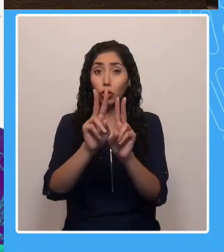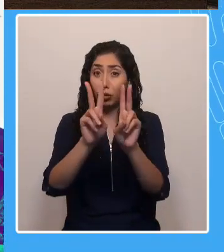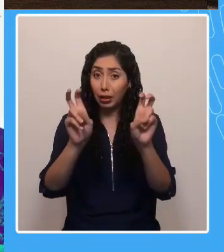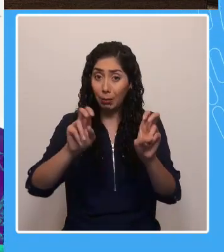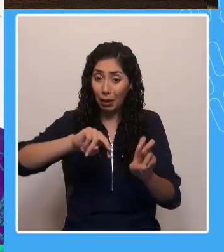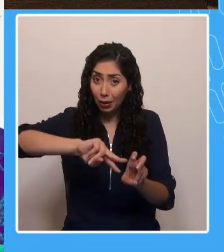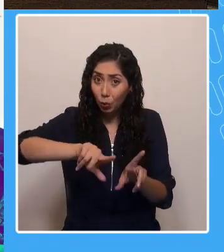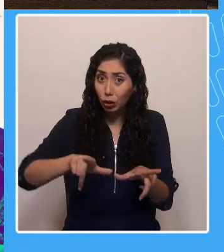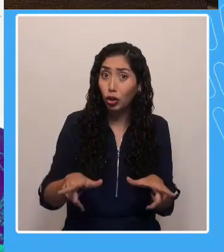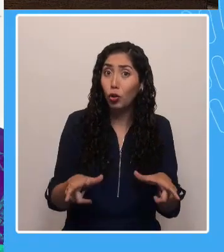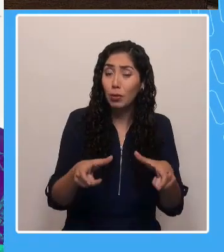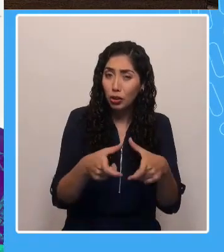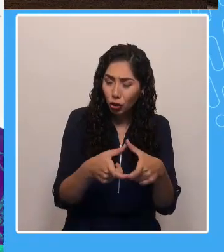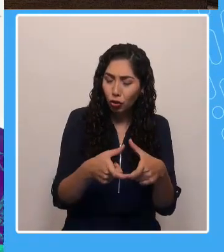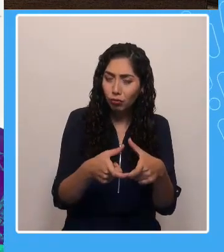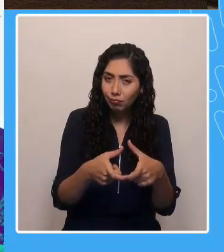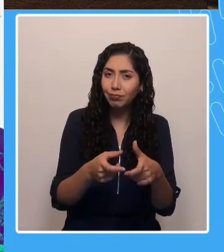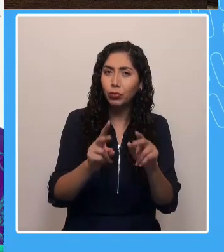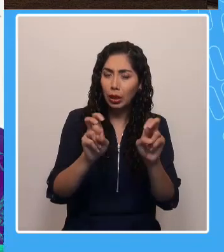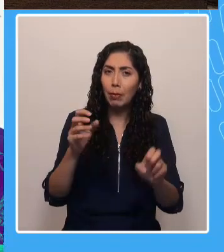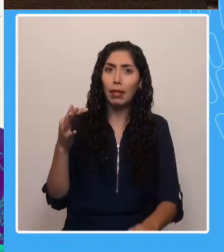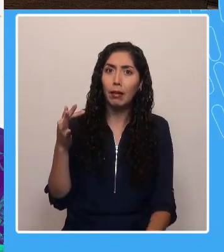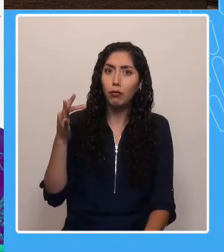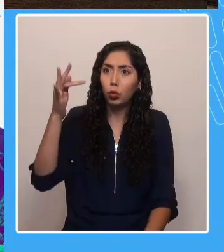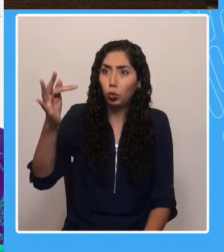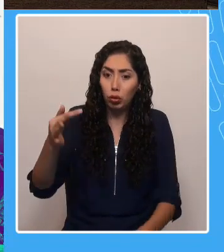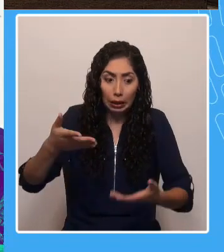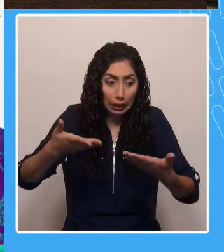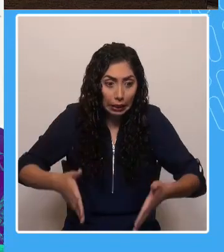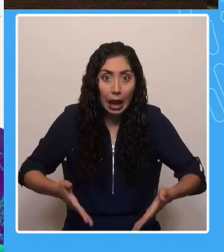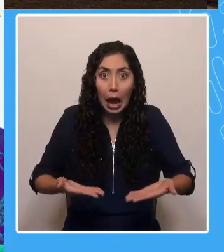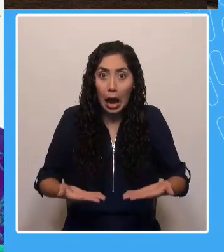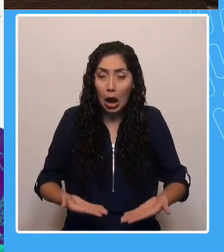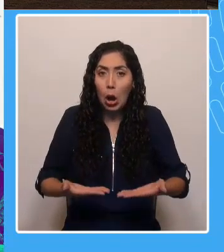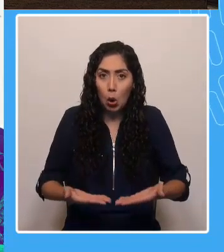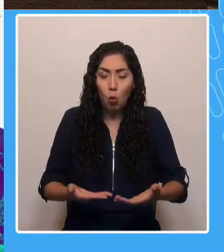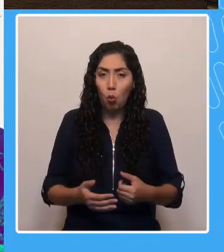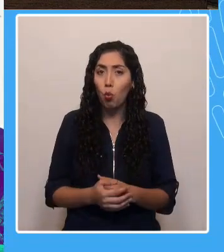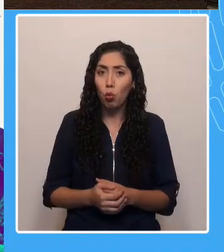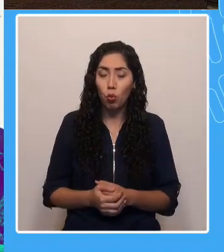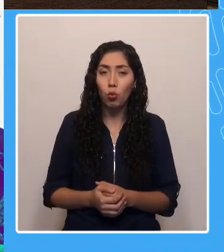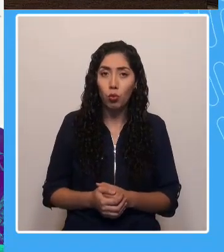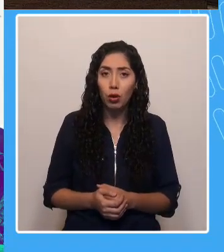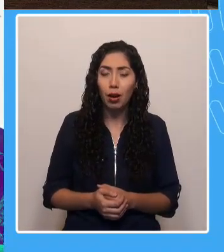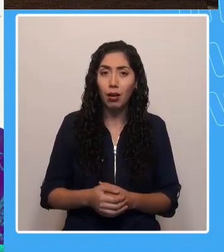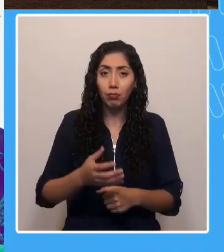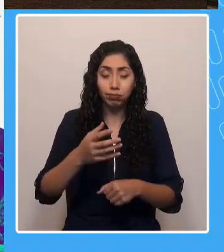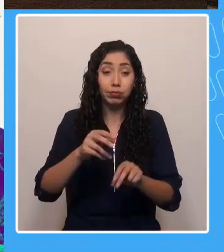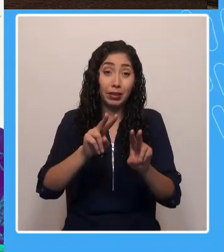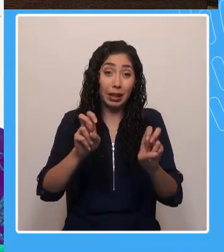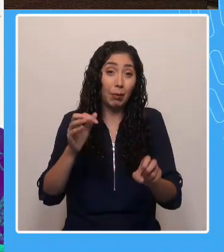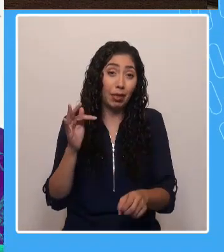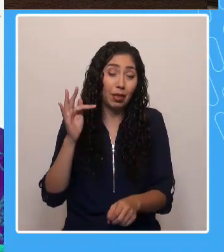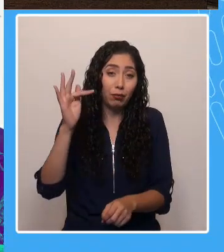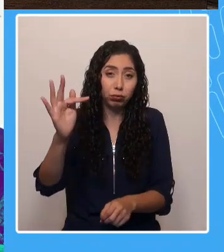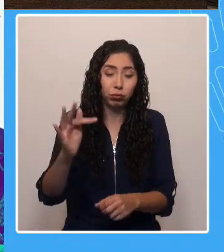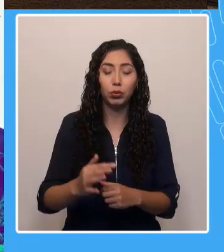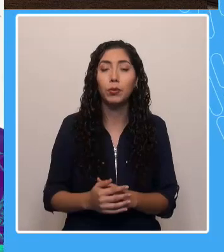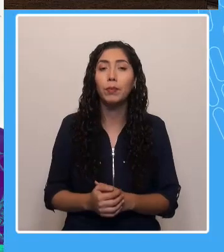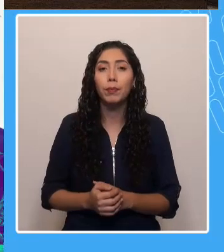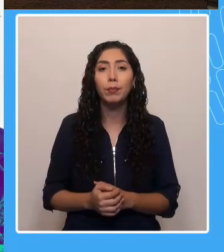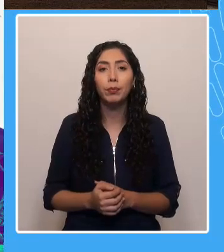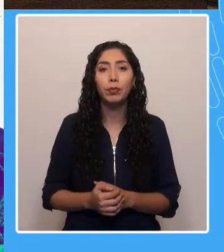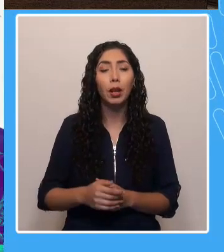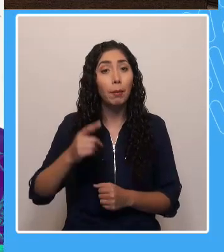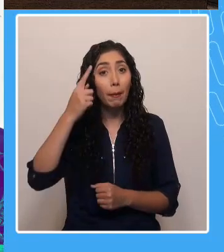son temas de un futuro que ya está aquí, mordiéndonos los talones, pero son temas de futuro. Sin embargo,